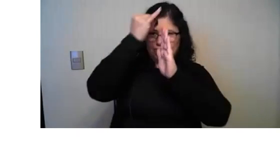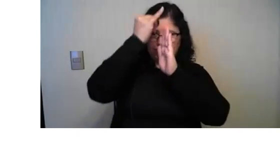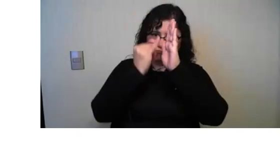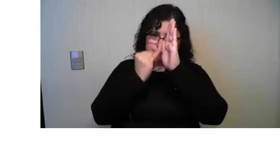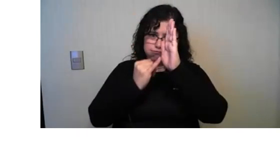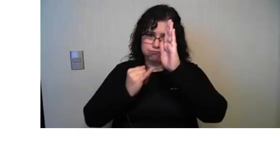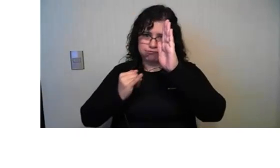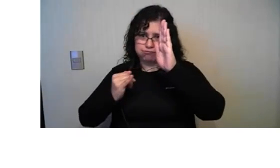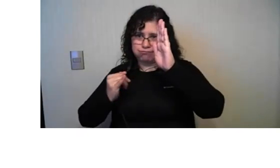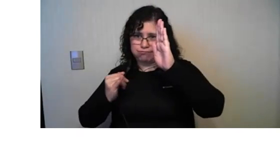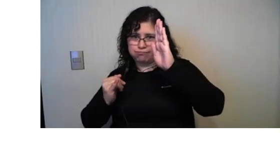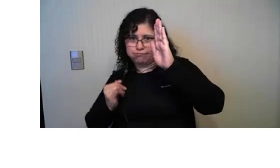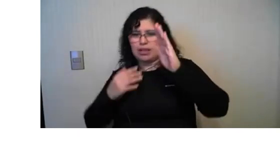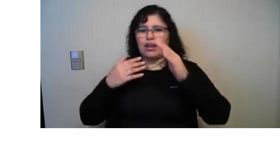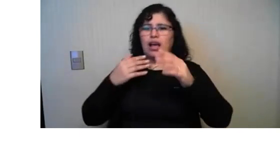interaccionar con, en este caso,